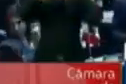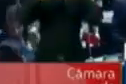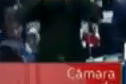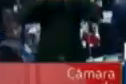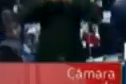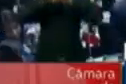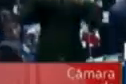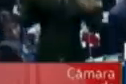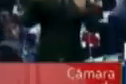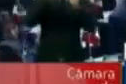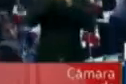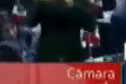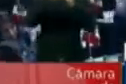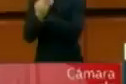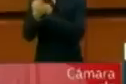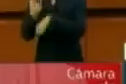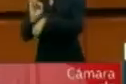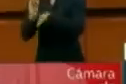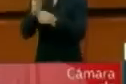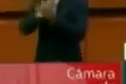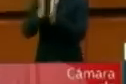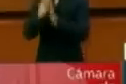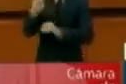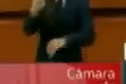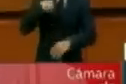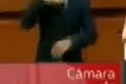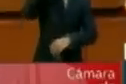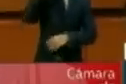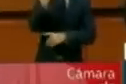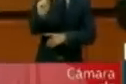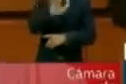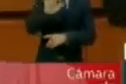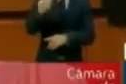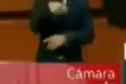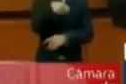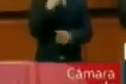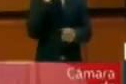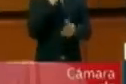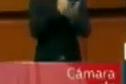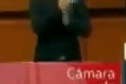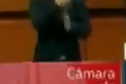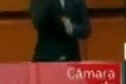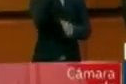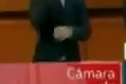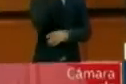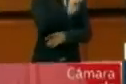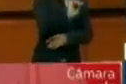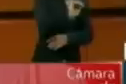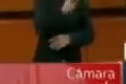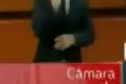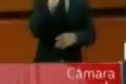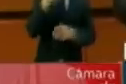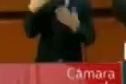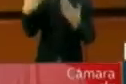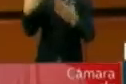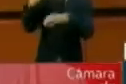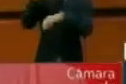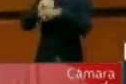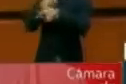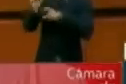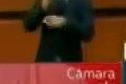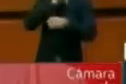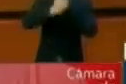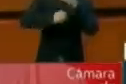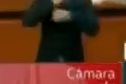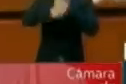aprovechar ese valioso tiempo, ahora de 10 días, con un propósito clarísimo. Mandar a algunos legisladores a viajes